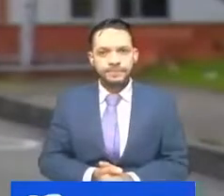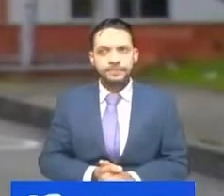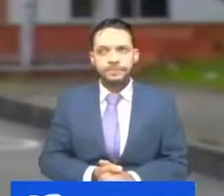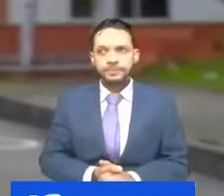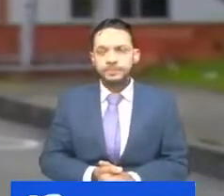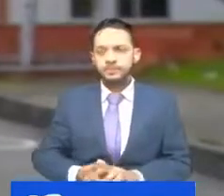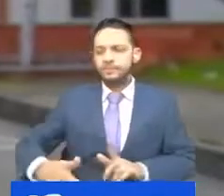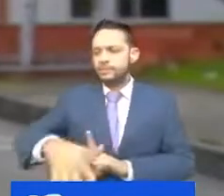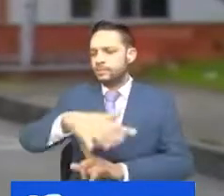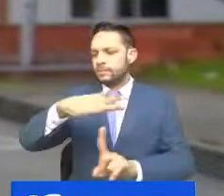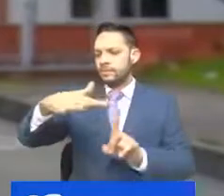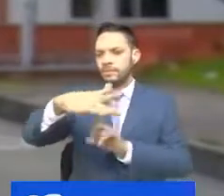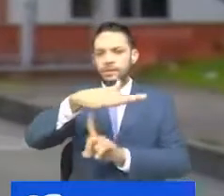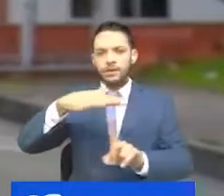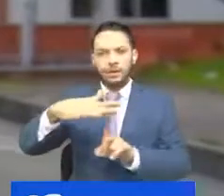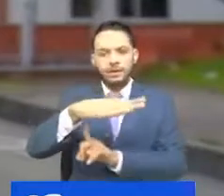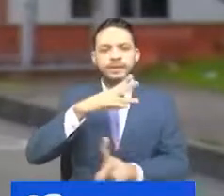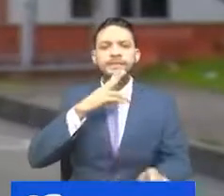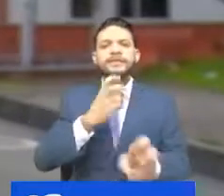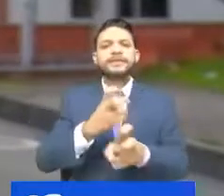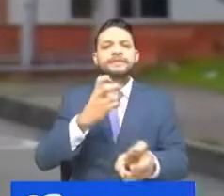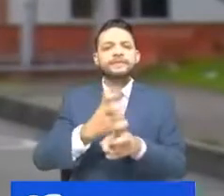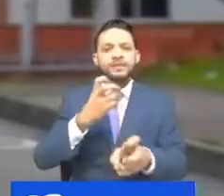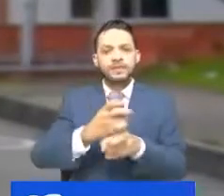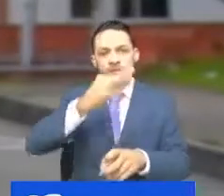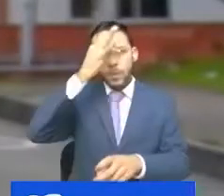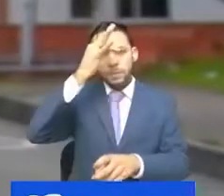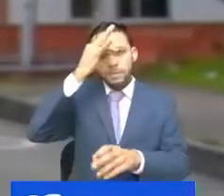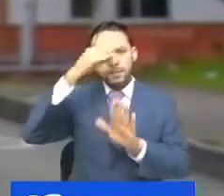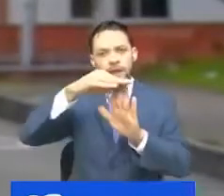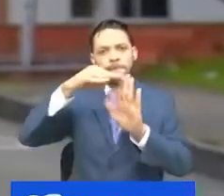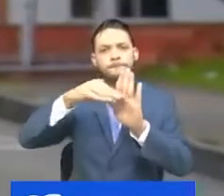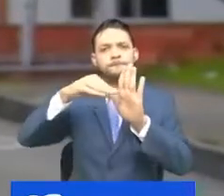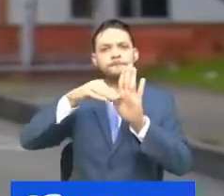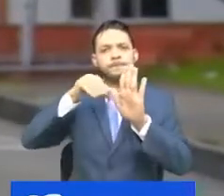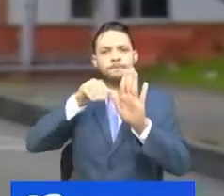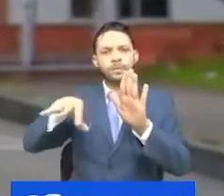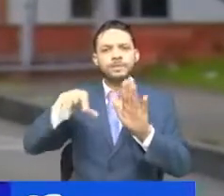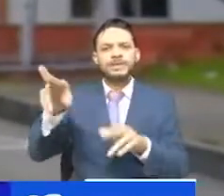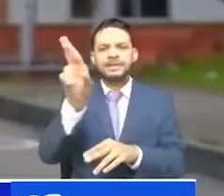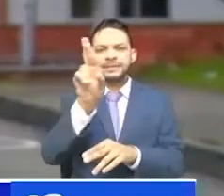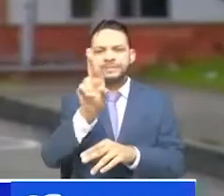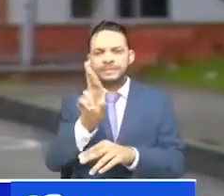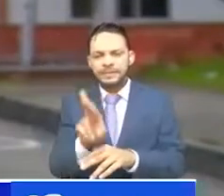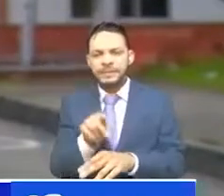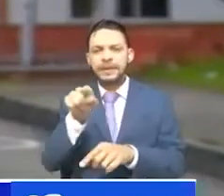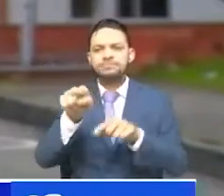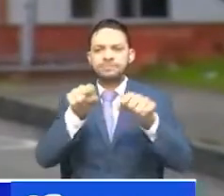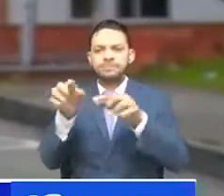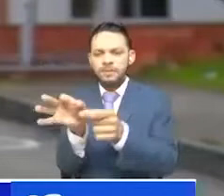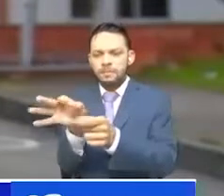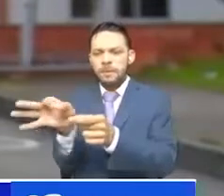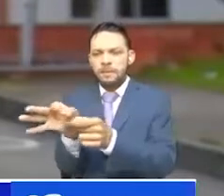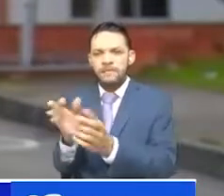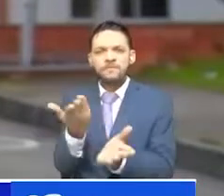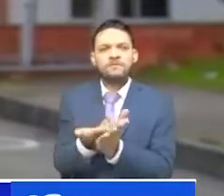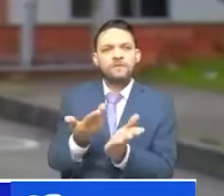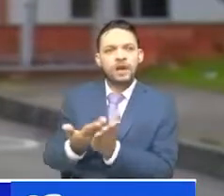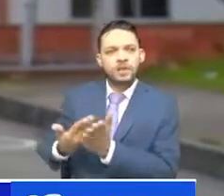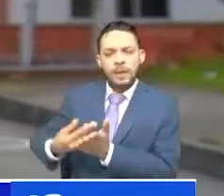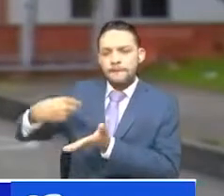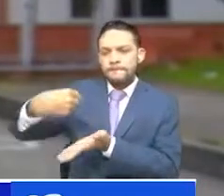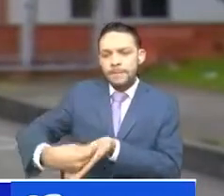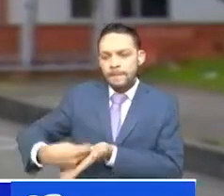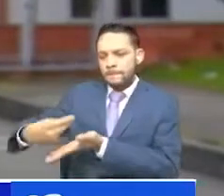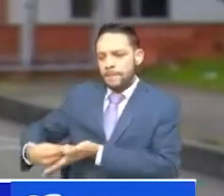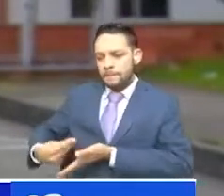El panorama no es nada alentador para los hospitales públicos de Risaralda debido a las grandes deudas que tienen en este momento varias